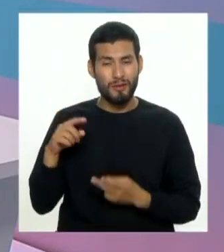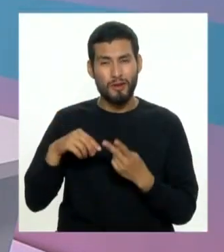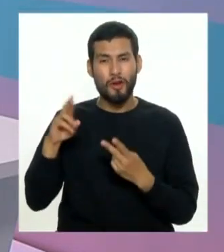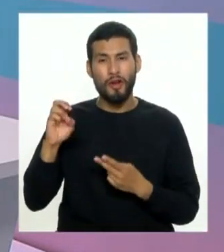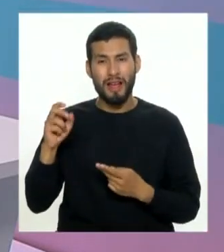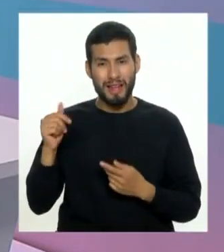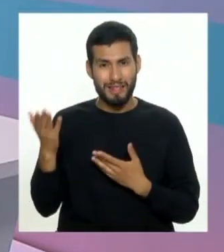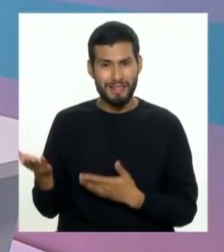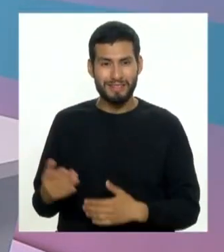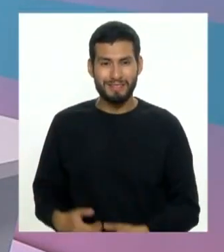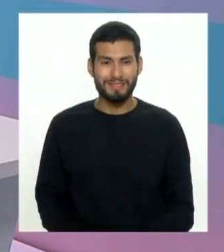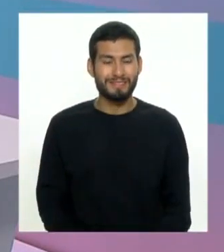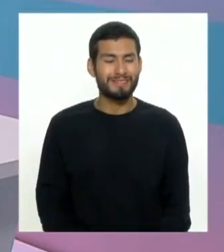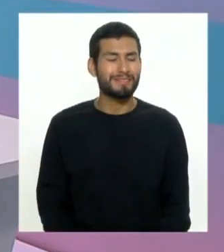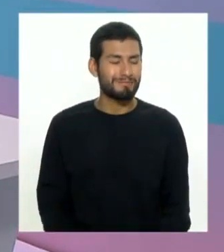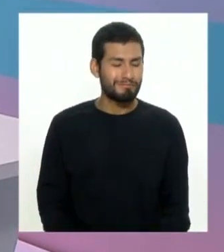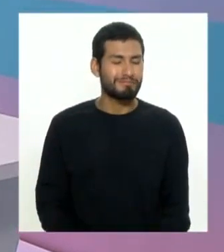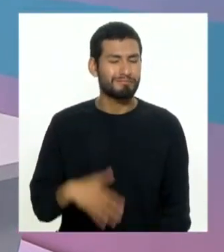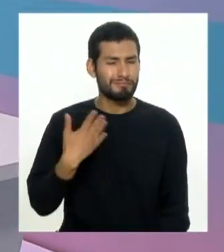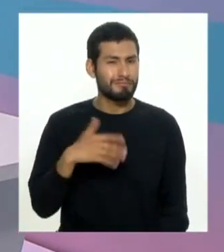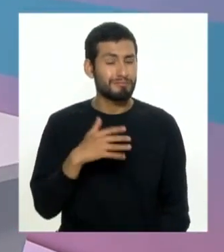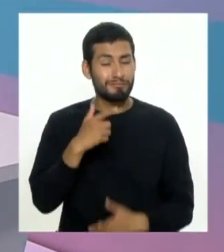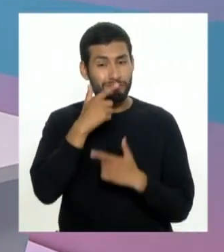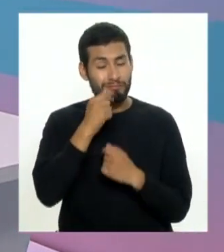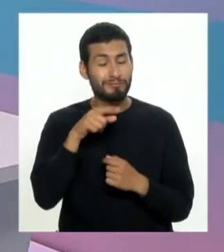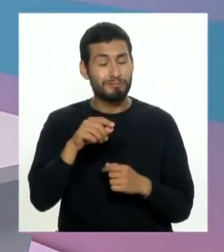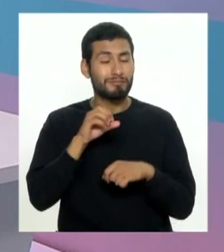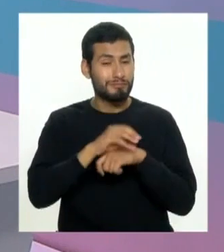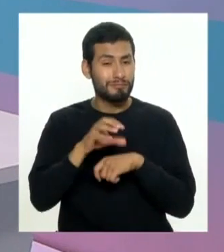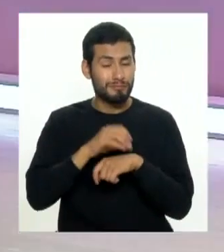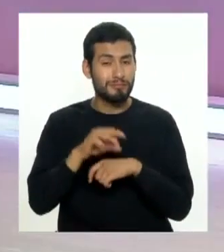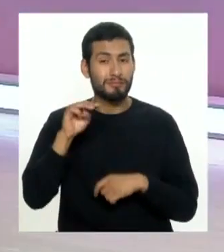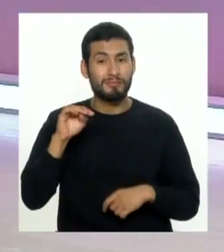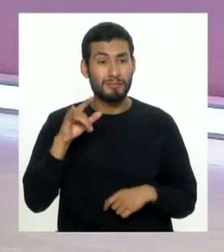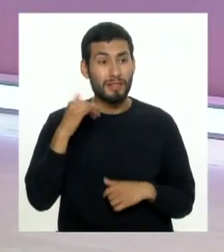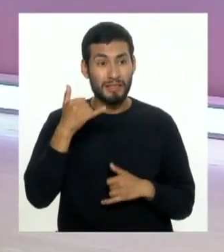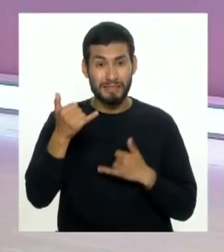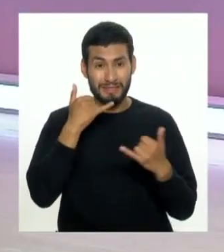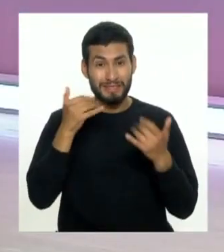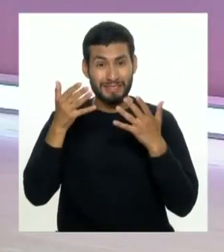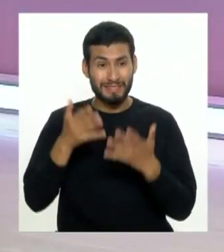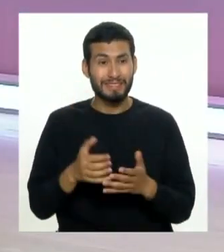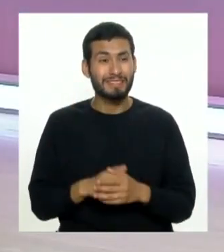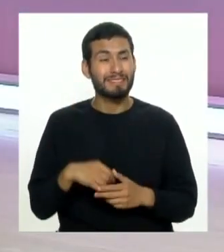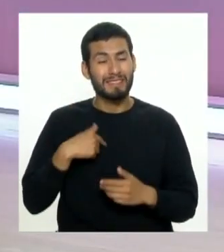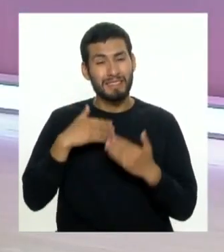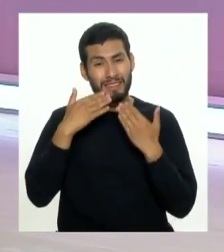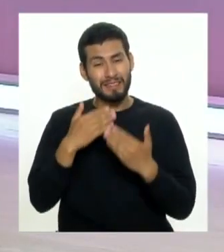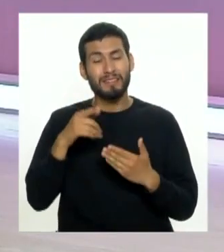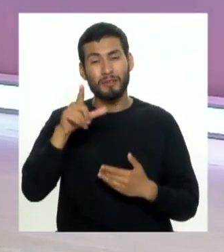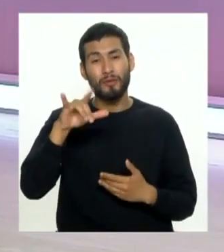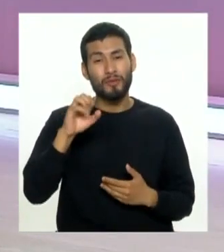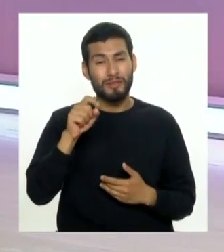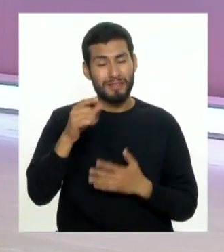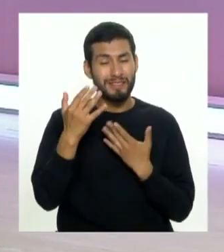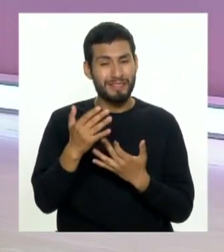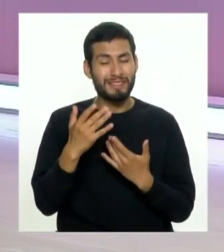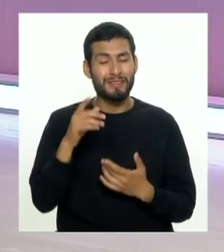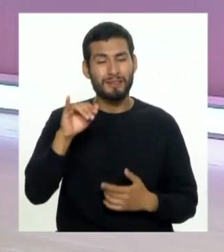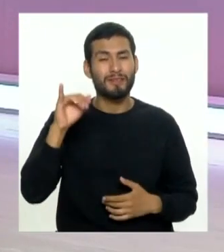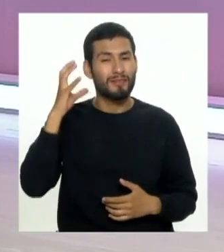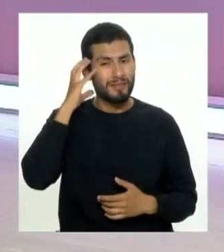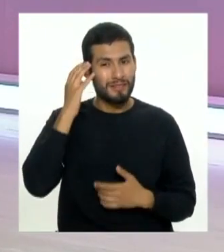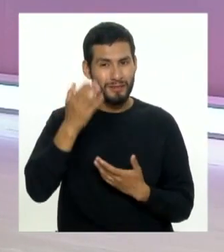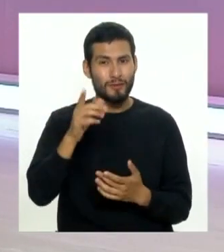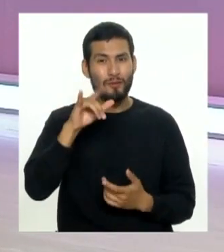Roxana. Interesantísimos consejos, Milagros, pero tenemos llamadas pendientes y le agradecemos a Luis habernos esperado de San Juan de